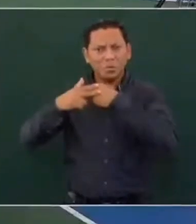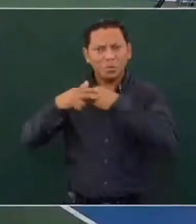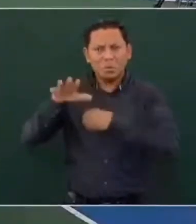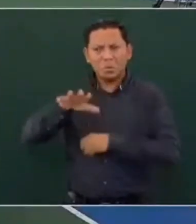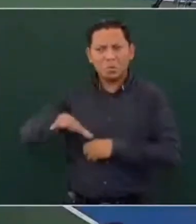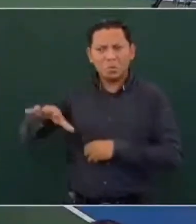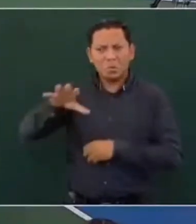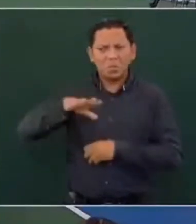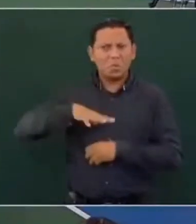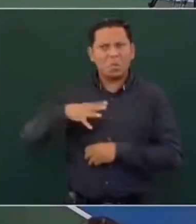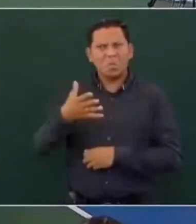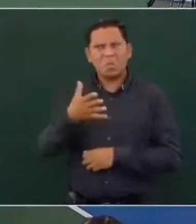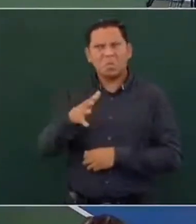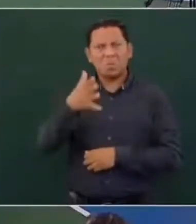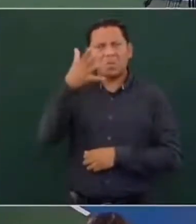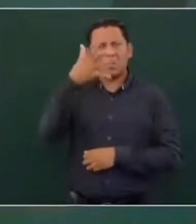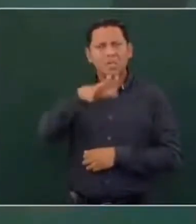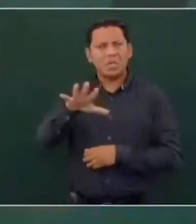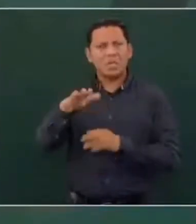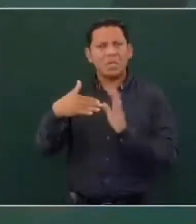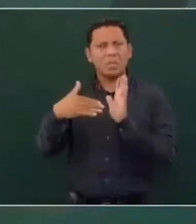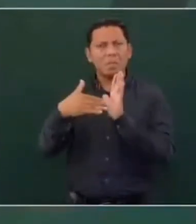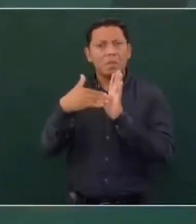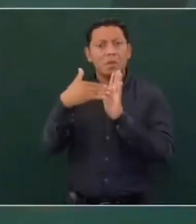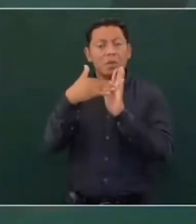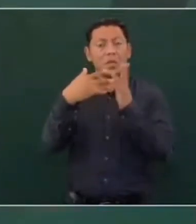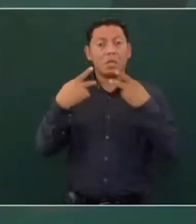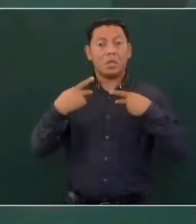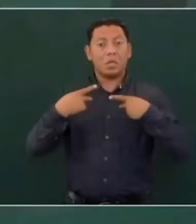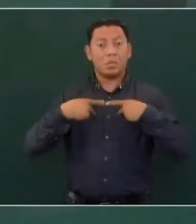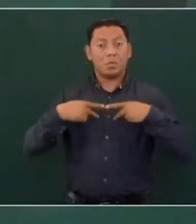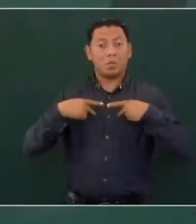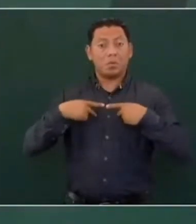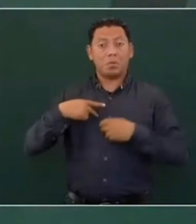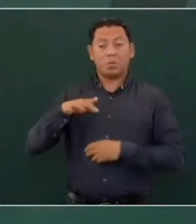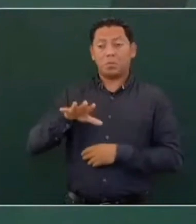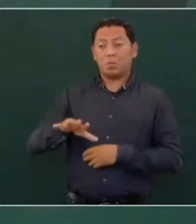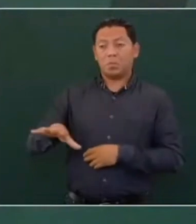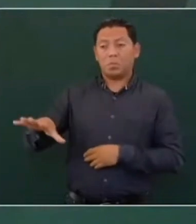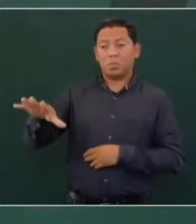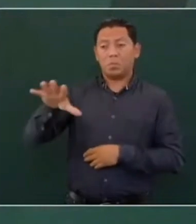como 10 millones de habitantes.